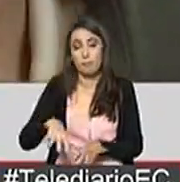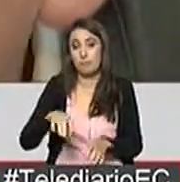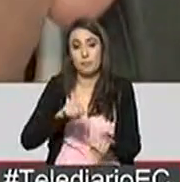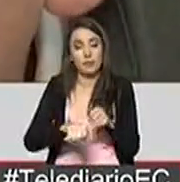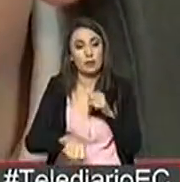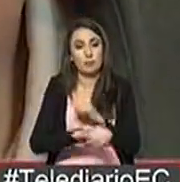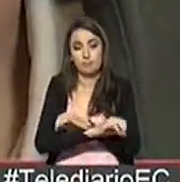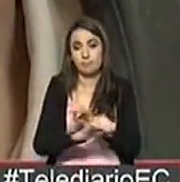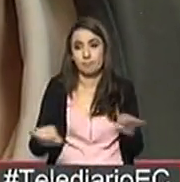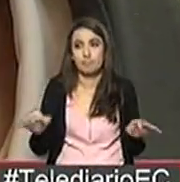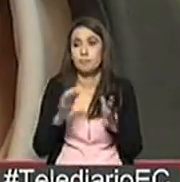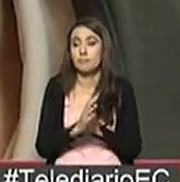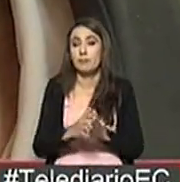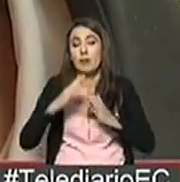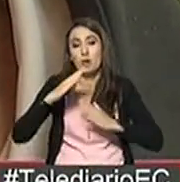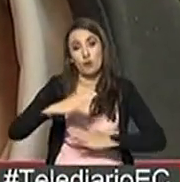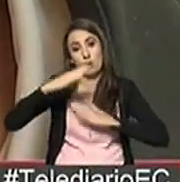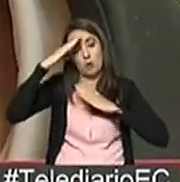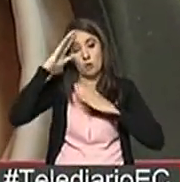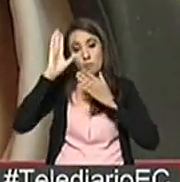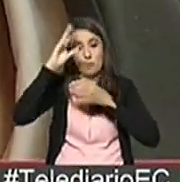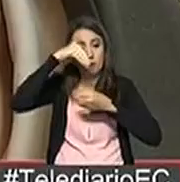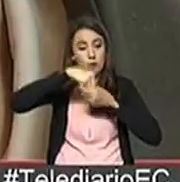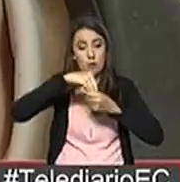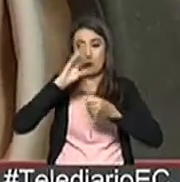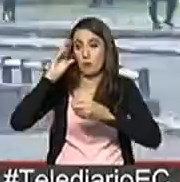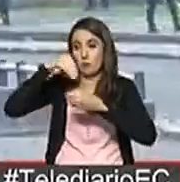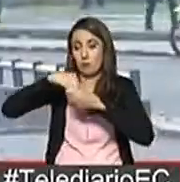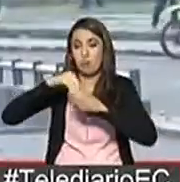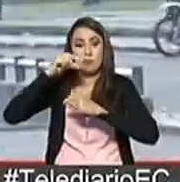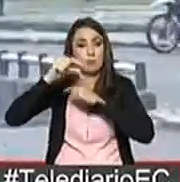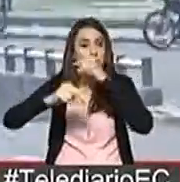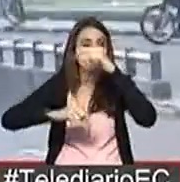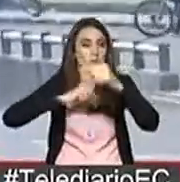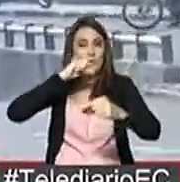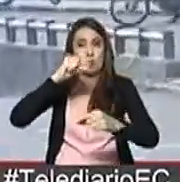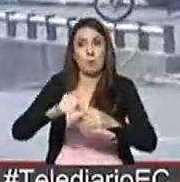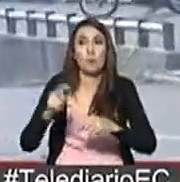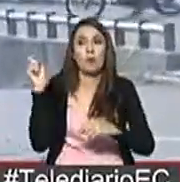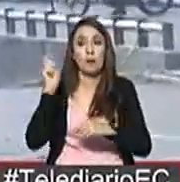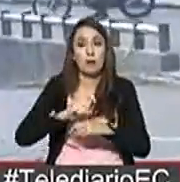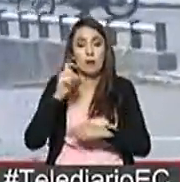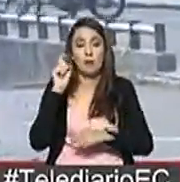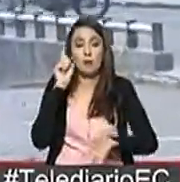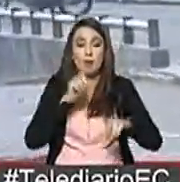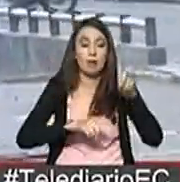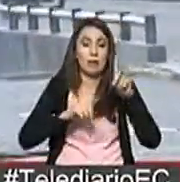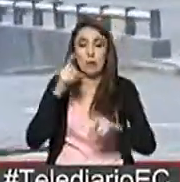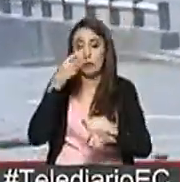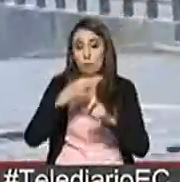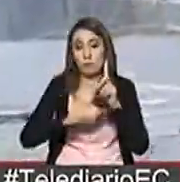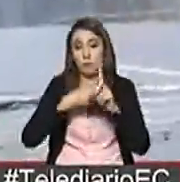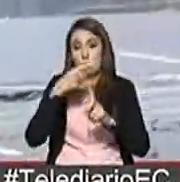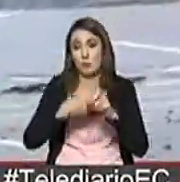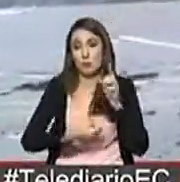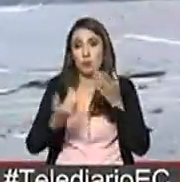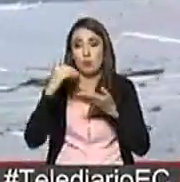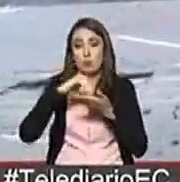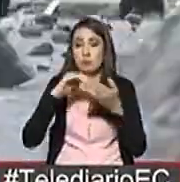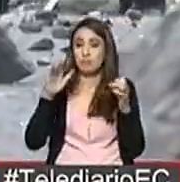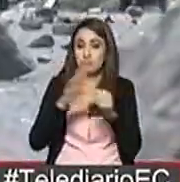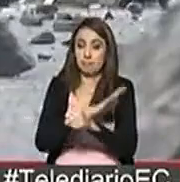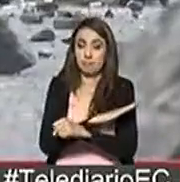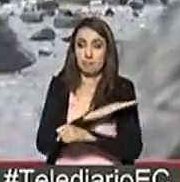que los uniformados paulatinamente se reincorporan a sus actividades, aunque hay quienes deberán esperar varios meses hasta conseguir una total